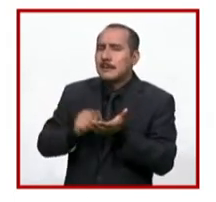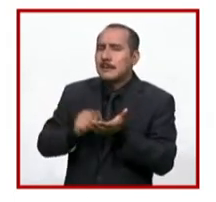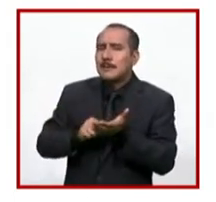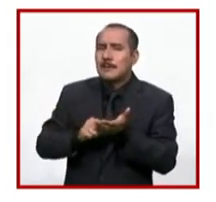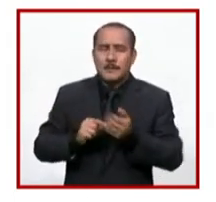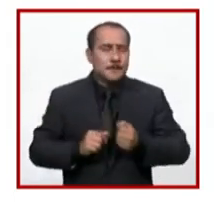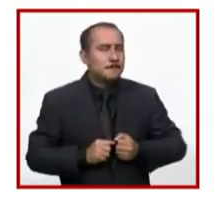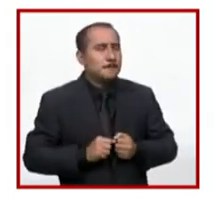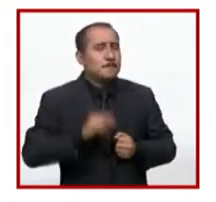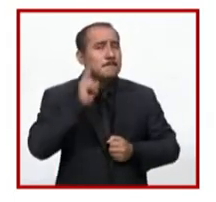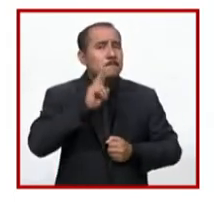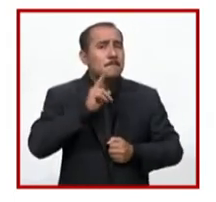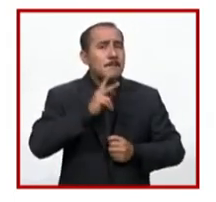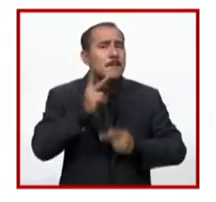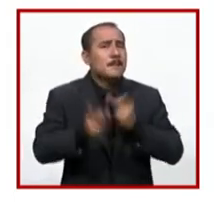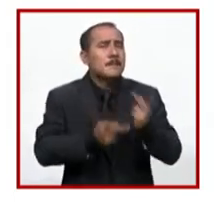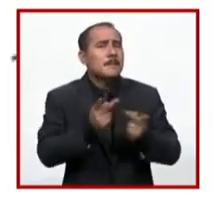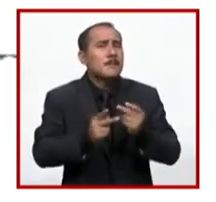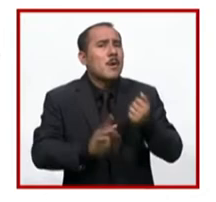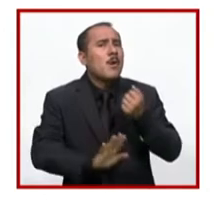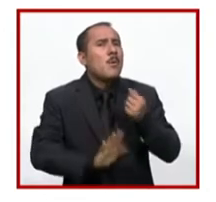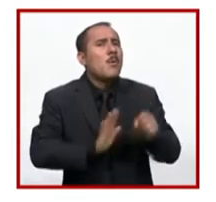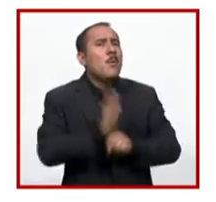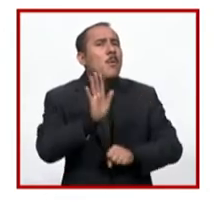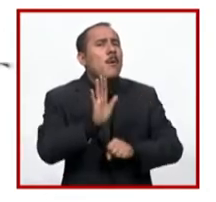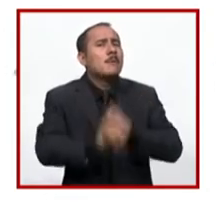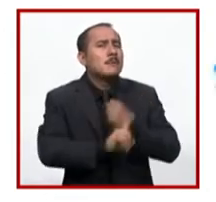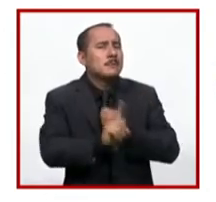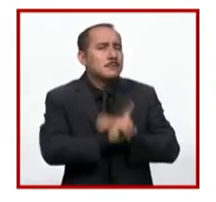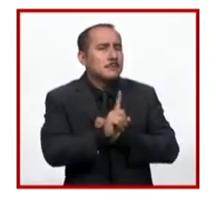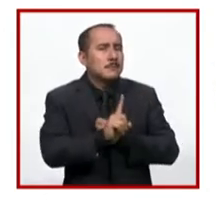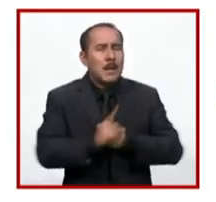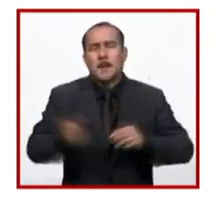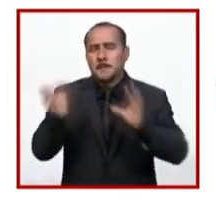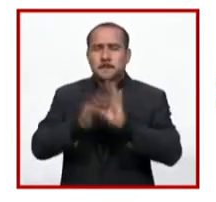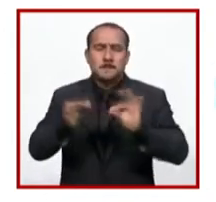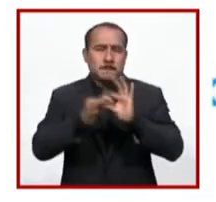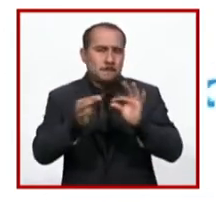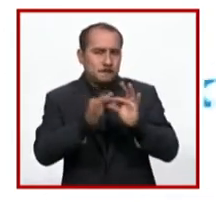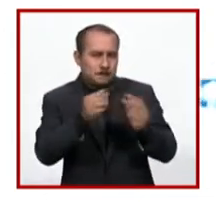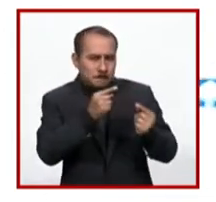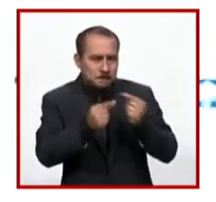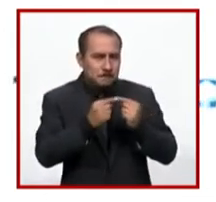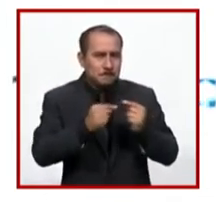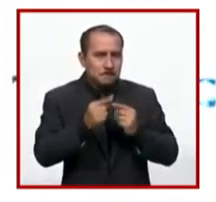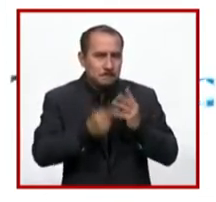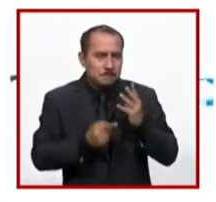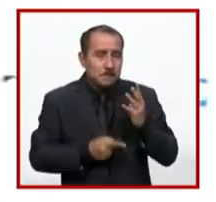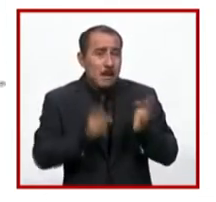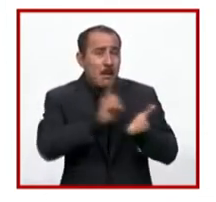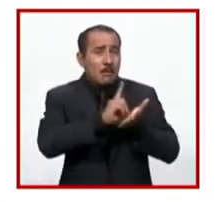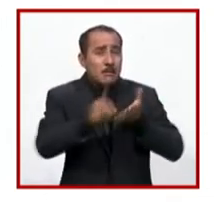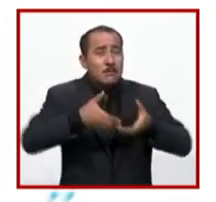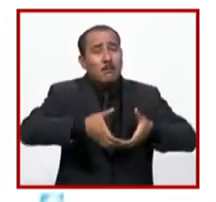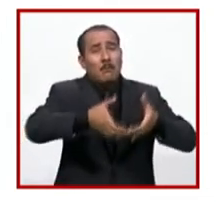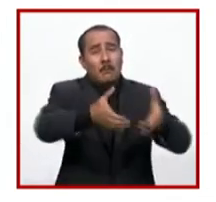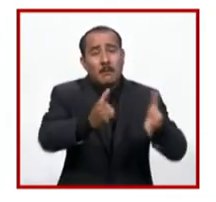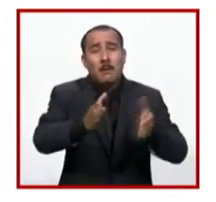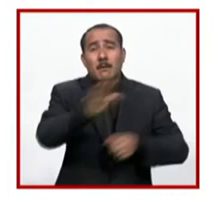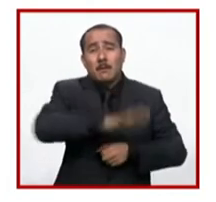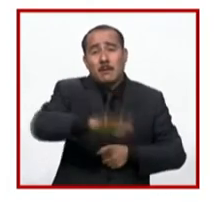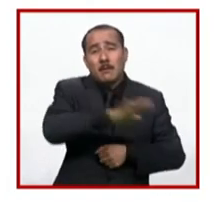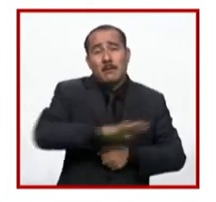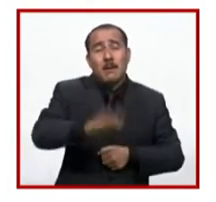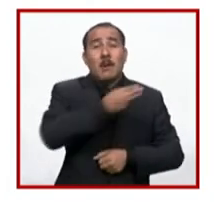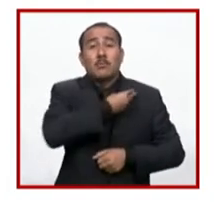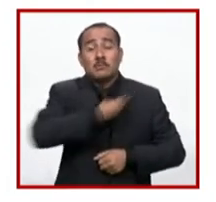ok. Preguntamos cuál es la emergencia. Posteriormente solicitamos la dirección, lo que es la calle, la colonia